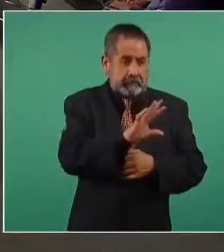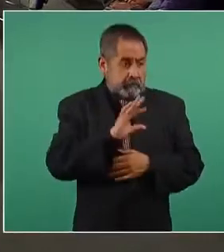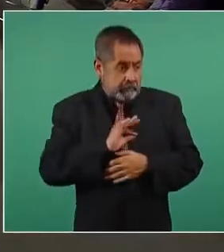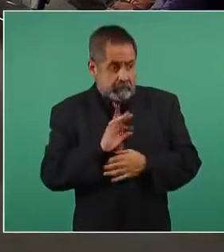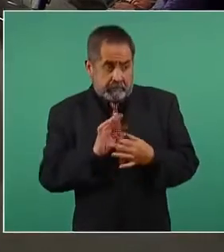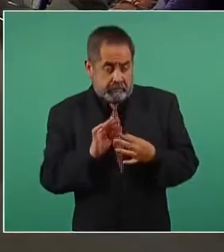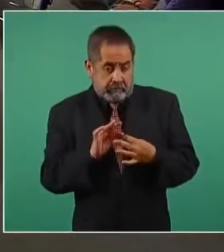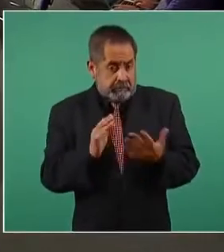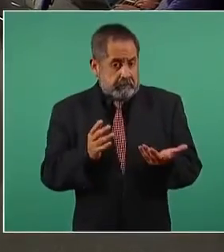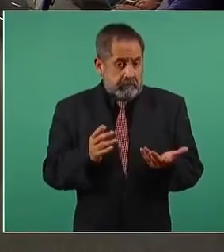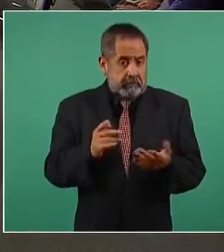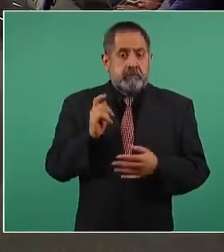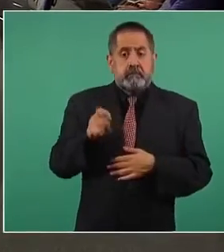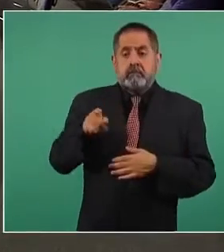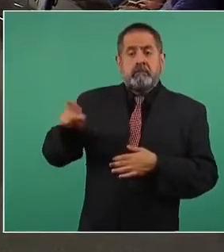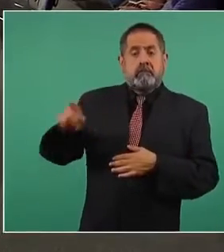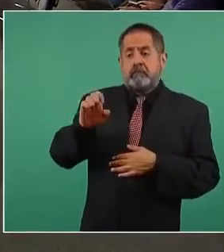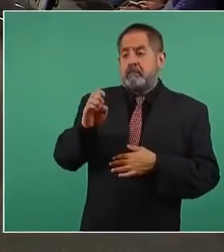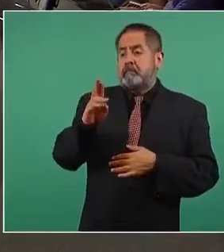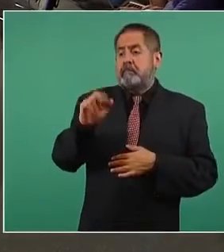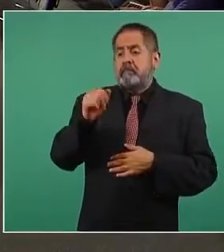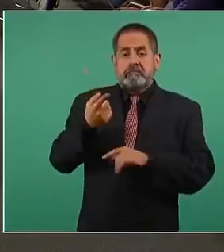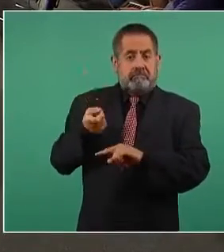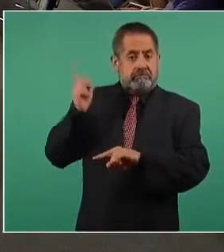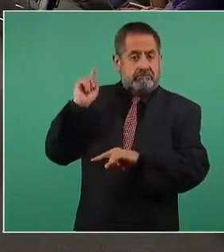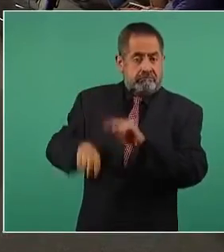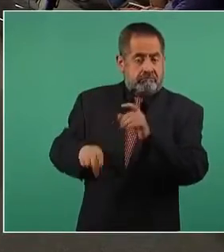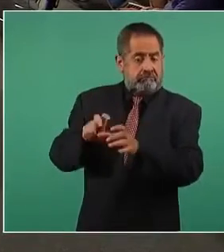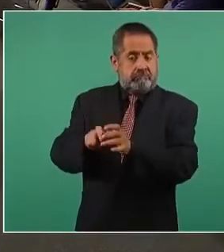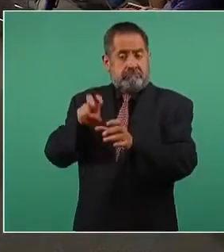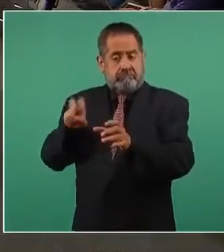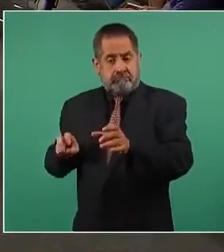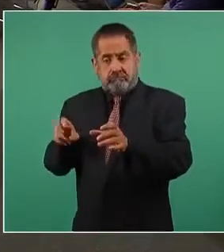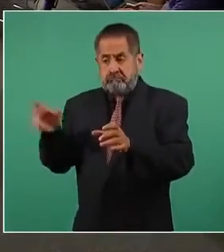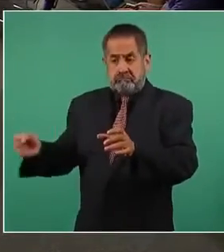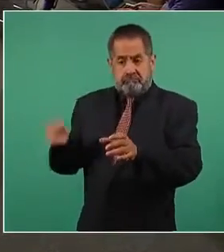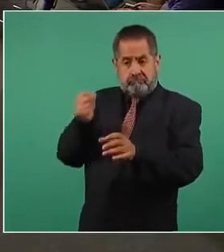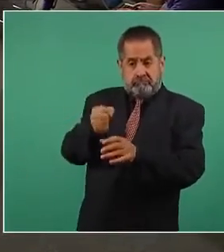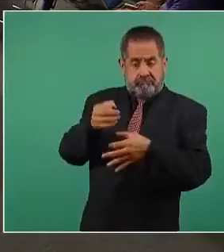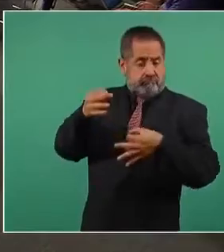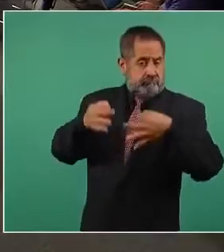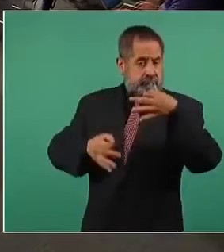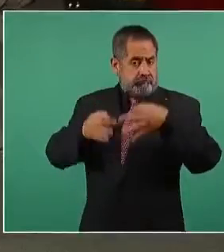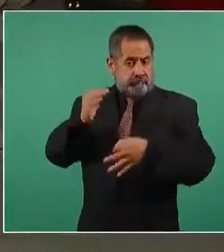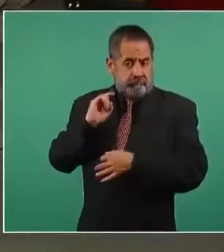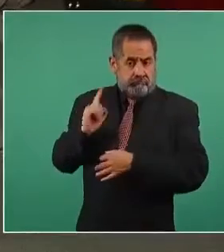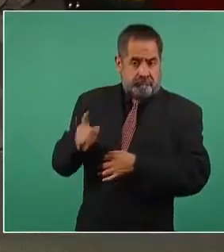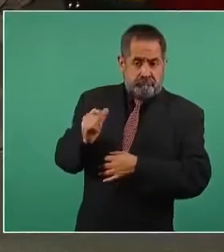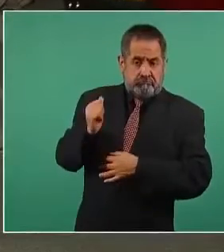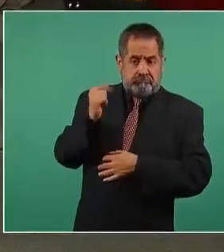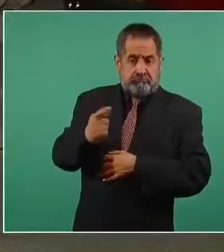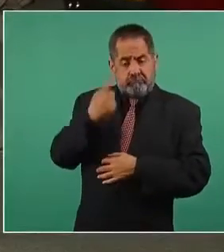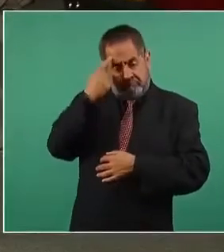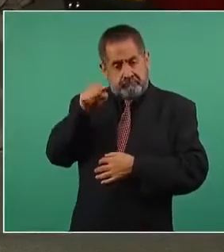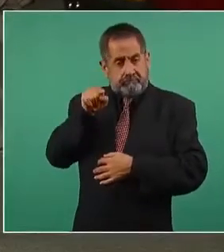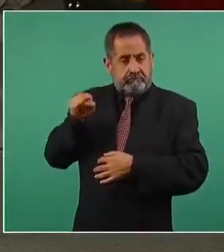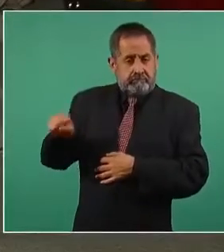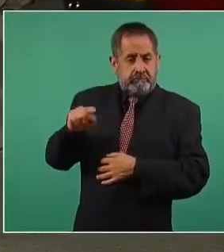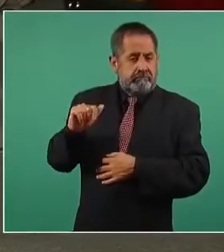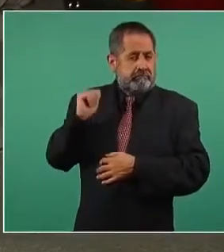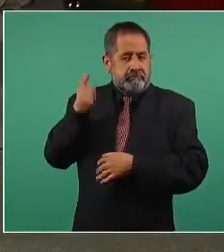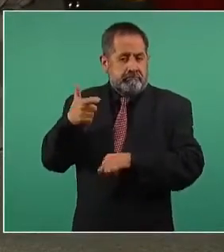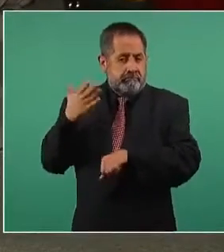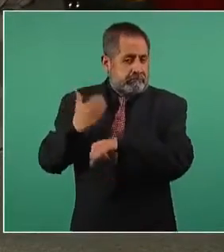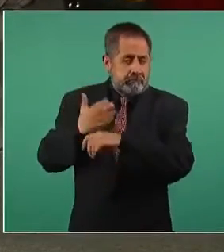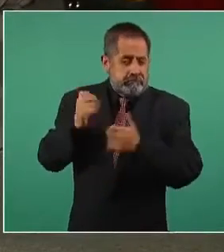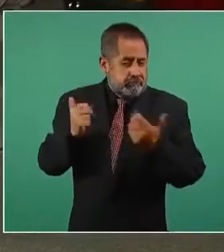tendría que separarse del cargo el canciller Marcelo Ebrard para enfrentar posibles señalamientos, acusaciones administrativas o